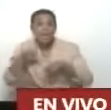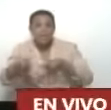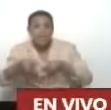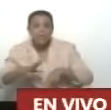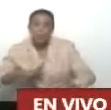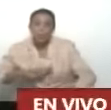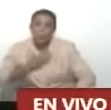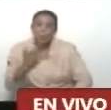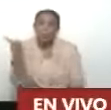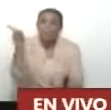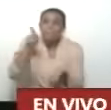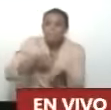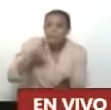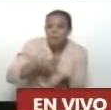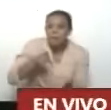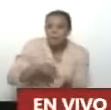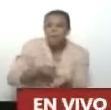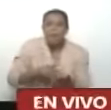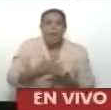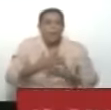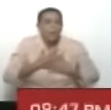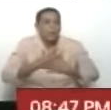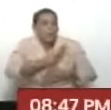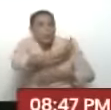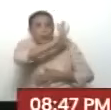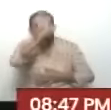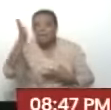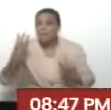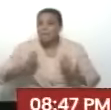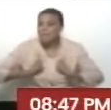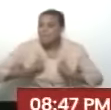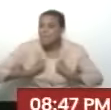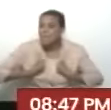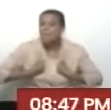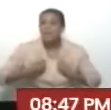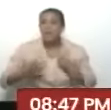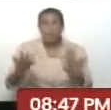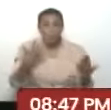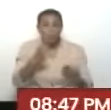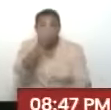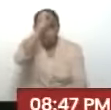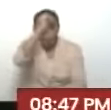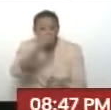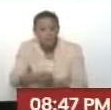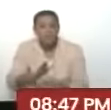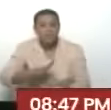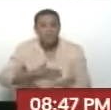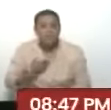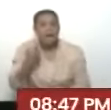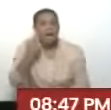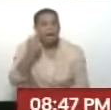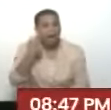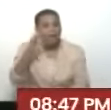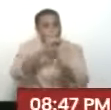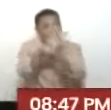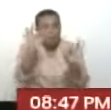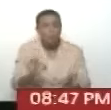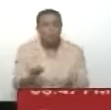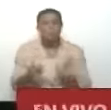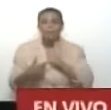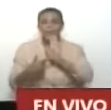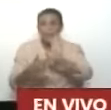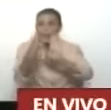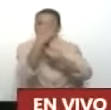que también vive aquí, que respira su cielo, que respira su aire, también puede opinar. Y yo creo que eso ha sido un ejercicio